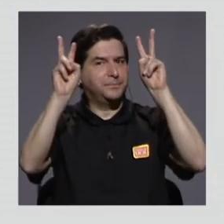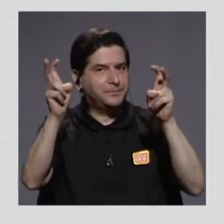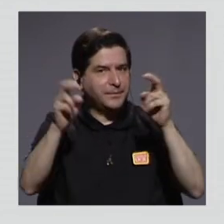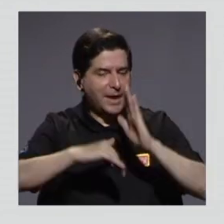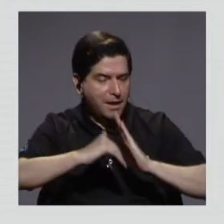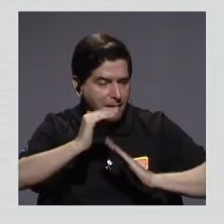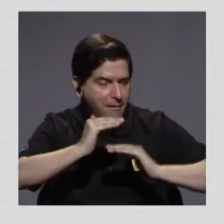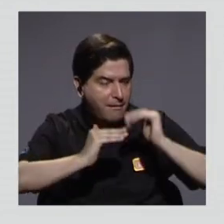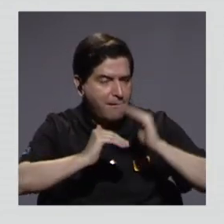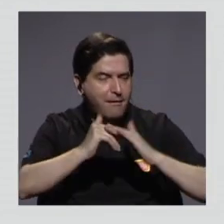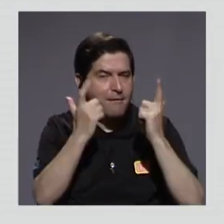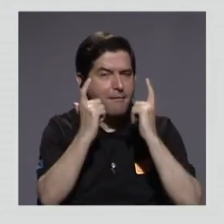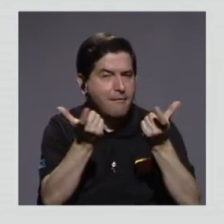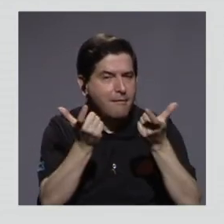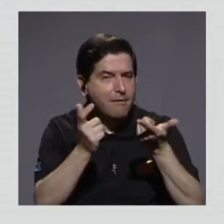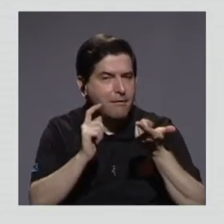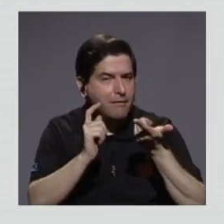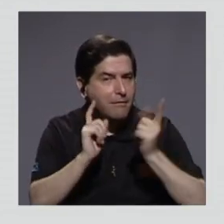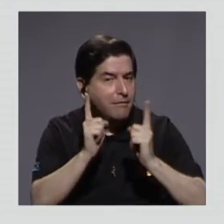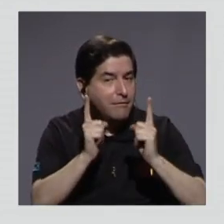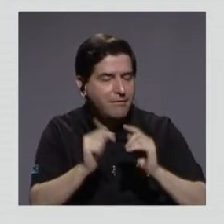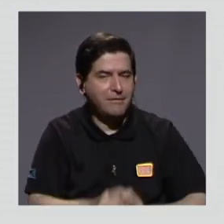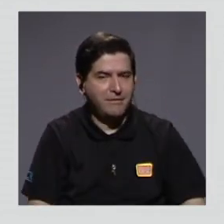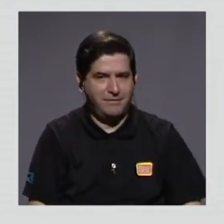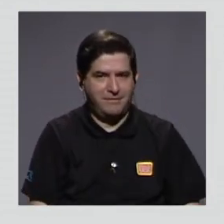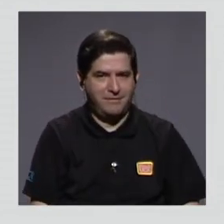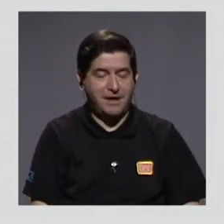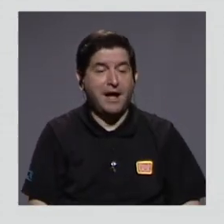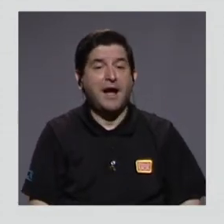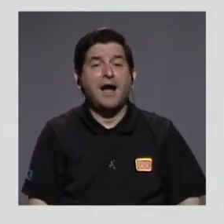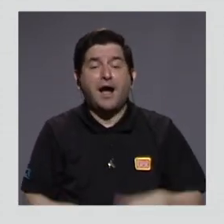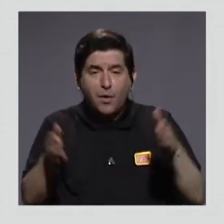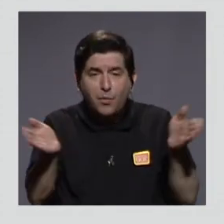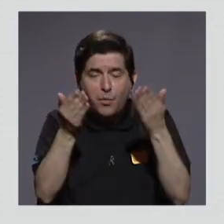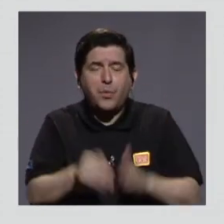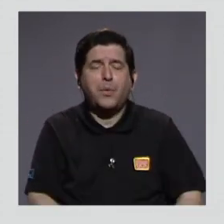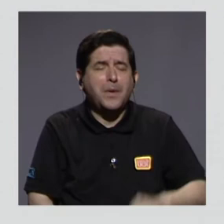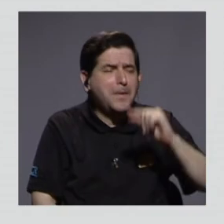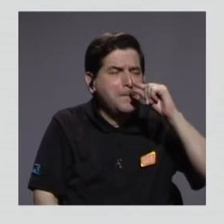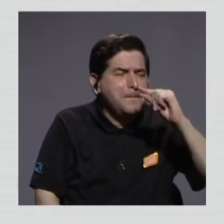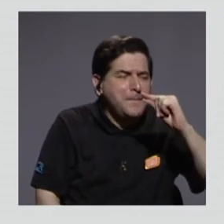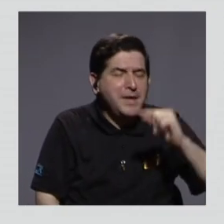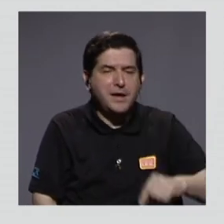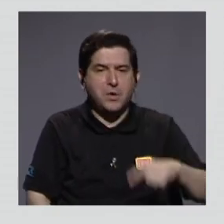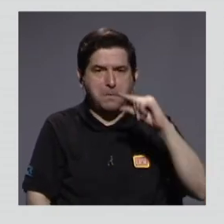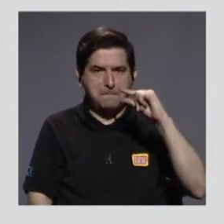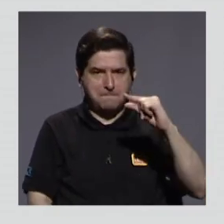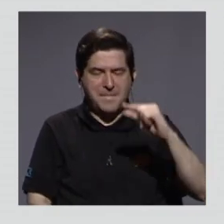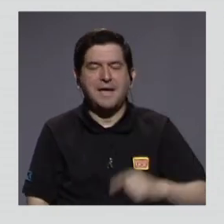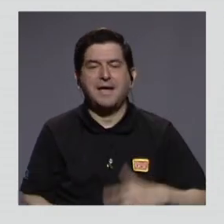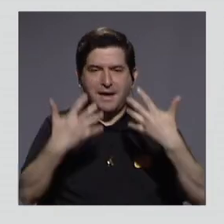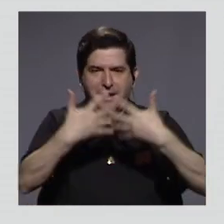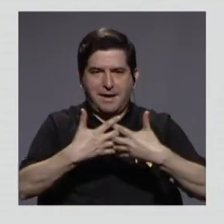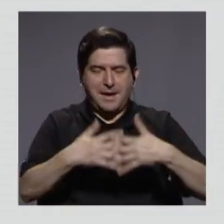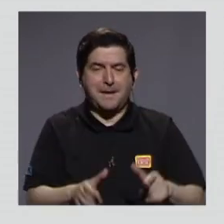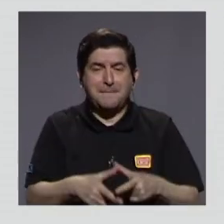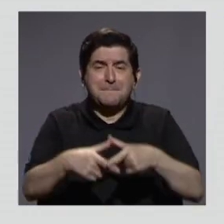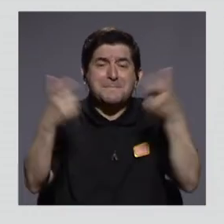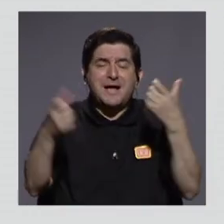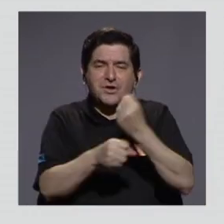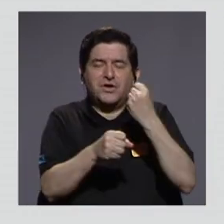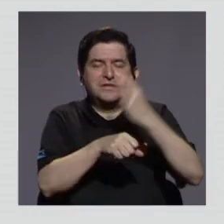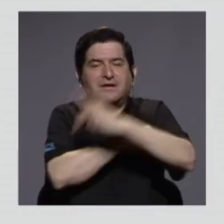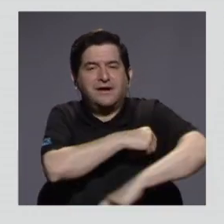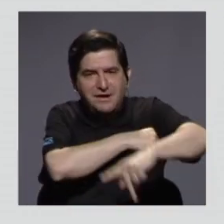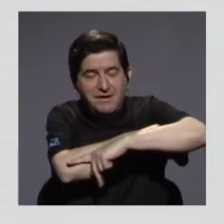construcción de capital y de inversión es la promoción de la micro pequeña empresa porque la mayoría de los trabajos que se generan en